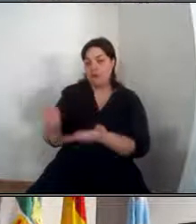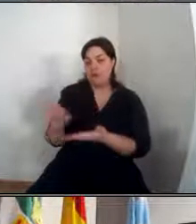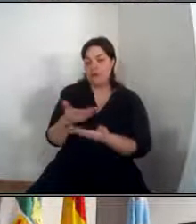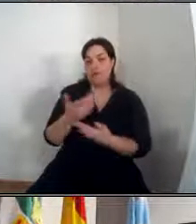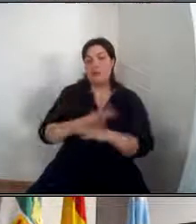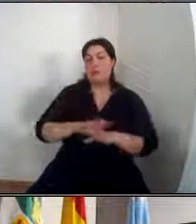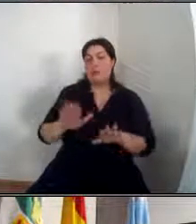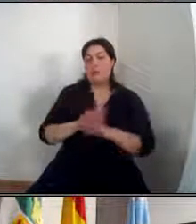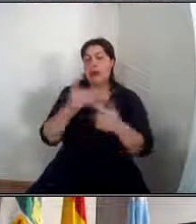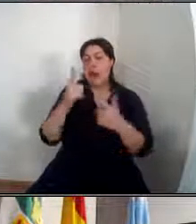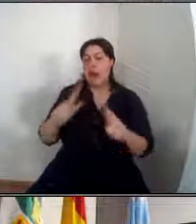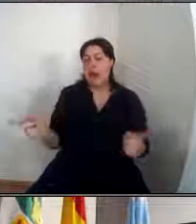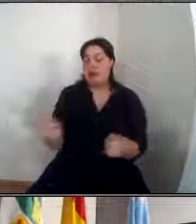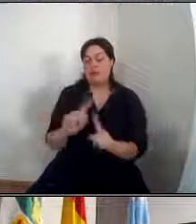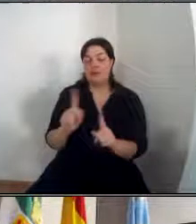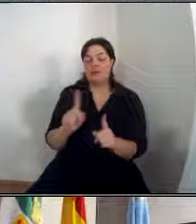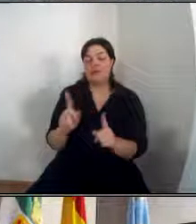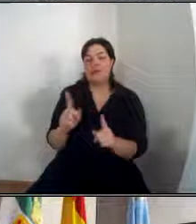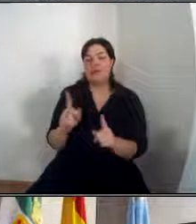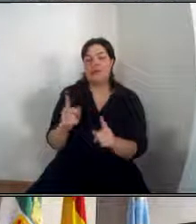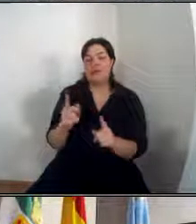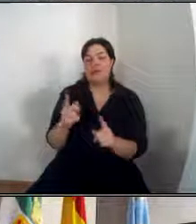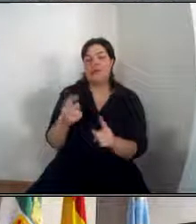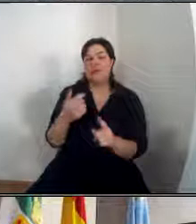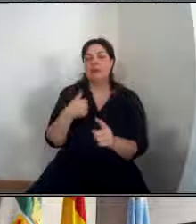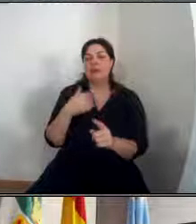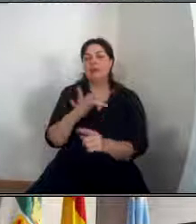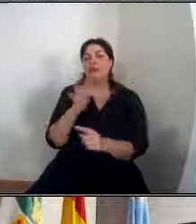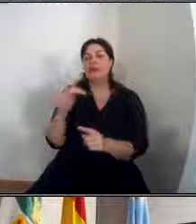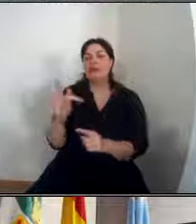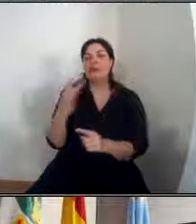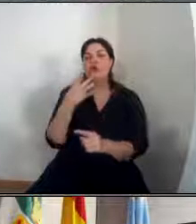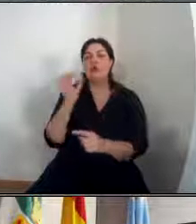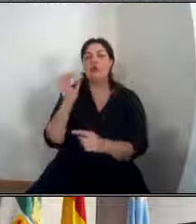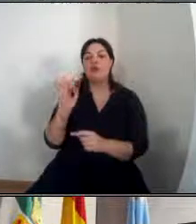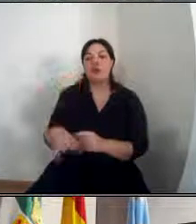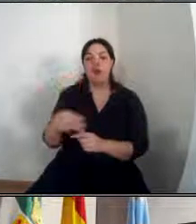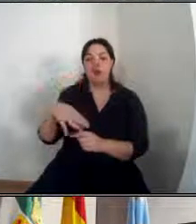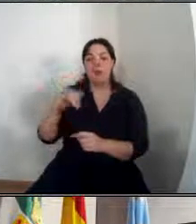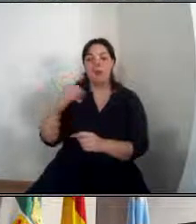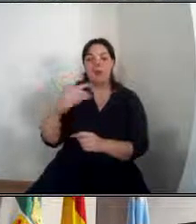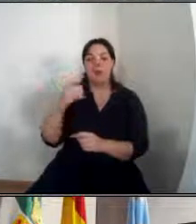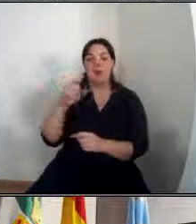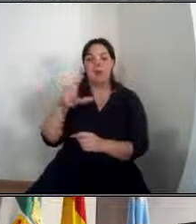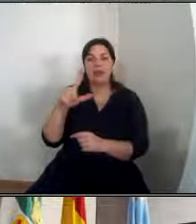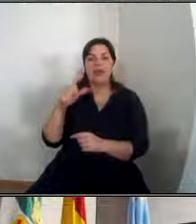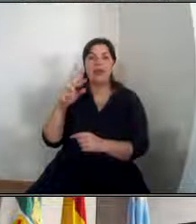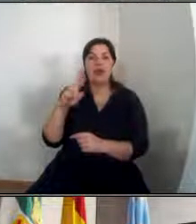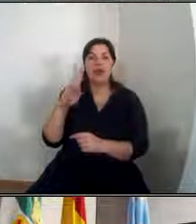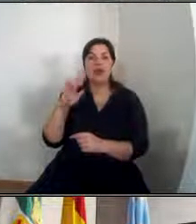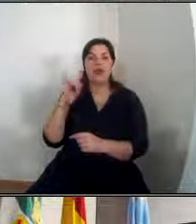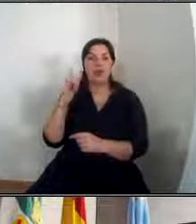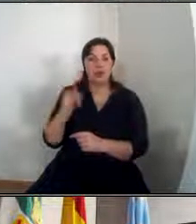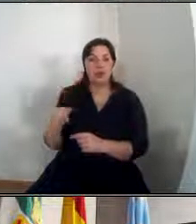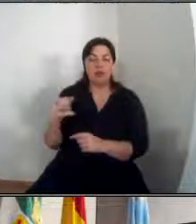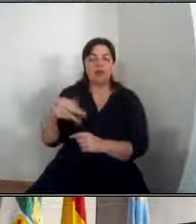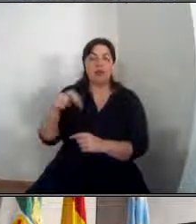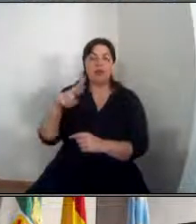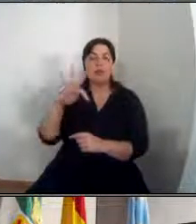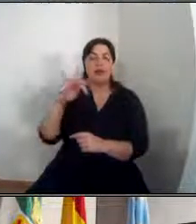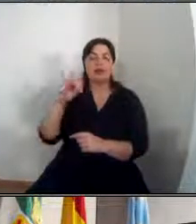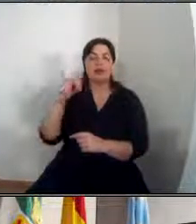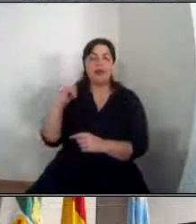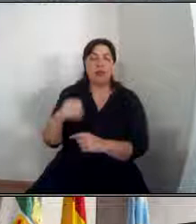más dilación, quisiera darle la palabra a Miguel Ruiz Martínez, secretario